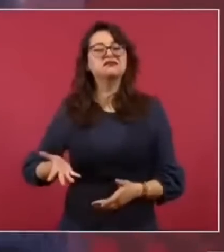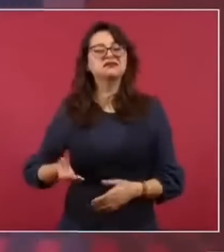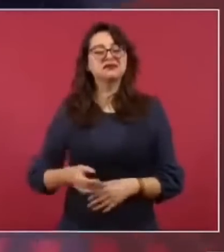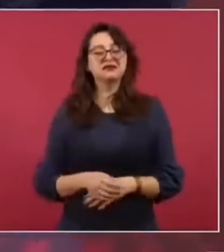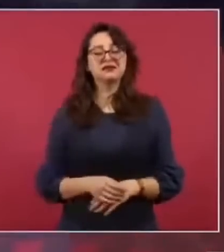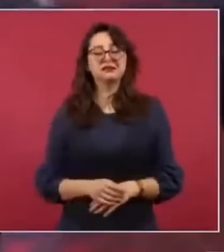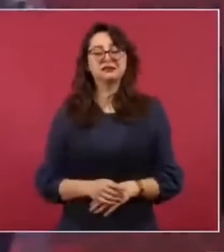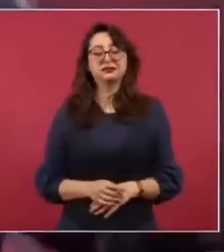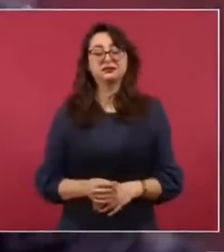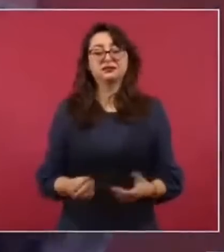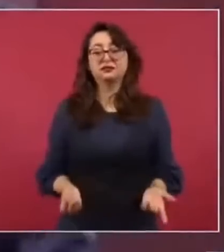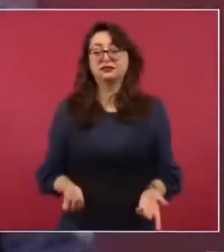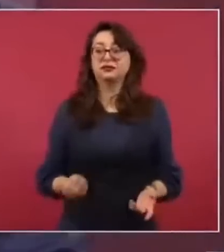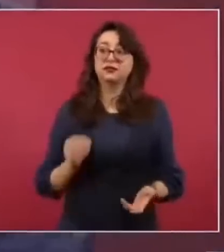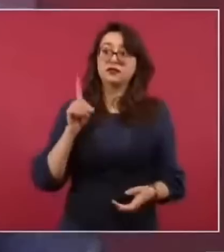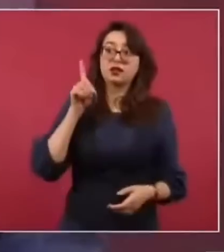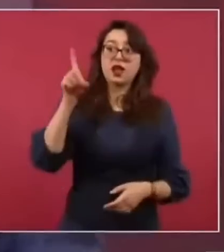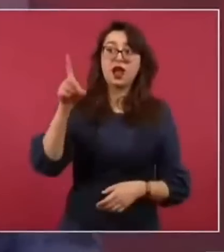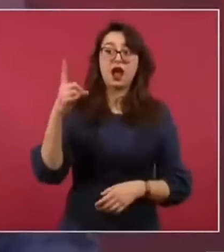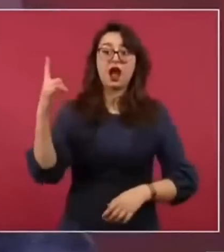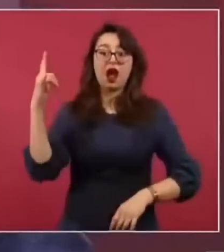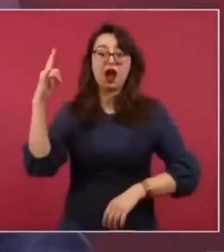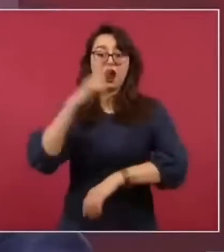El aeropuerto,